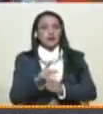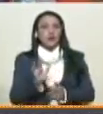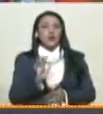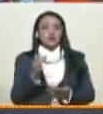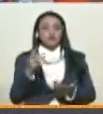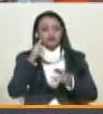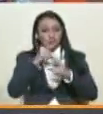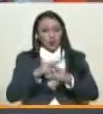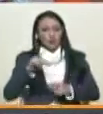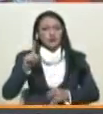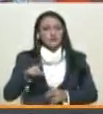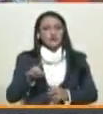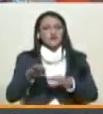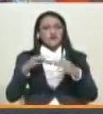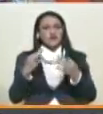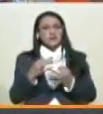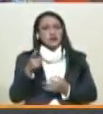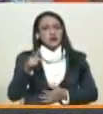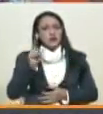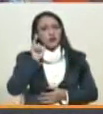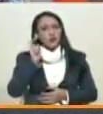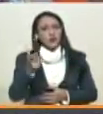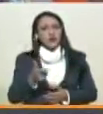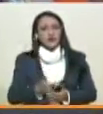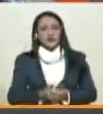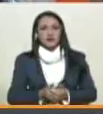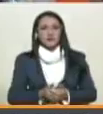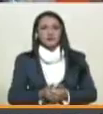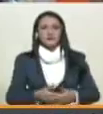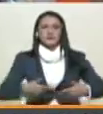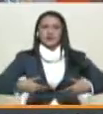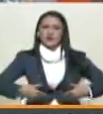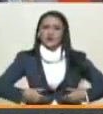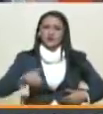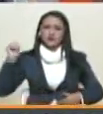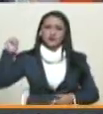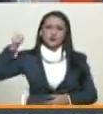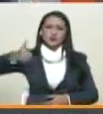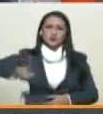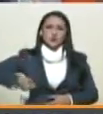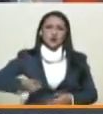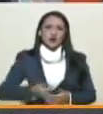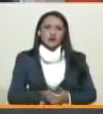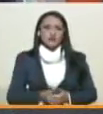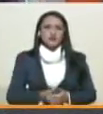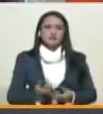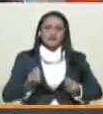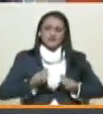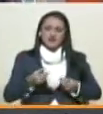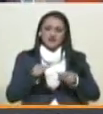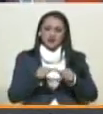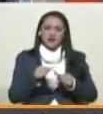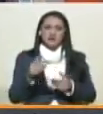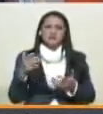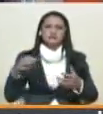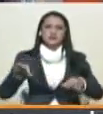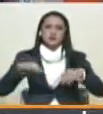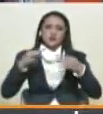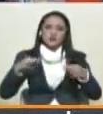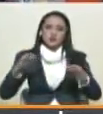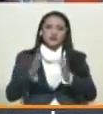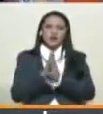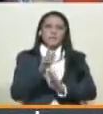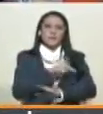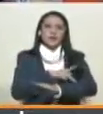Pedro. La familia Núñez en Guarena ha hecho un gran esfuerzo durante muchos años por mantener viva, intacta la parranda de San Pedro. Bueno, y aquí estamos